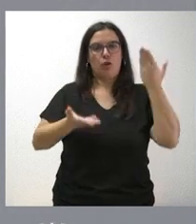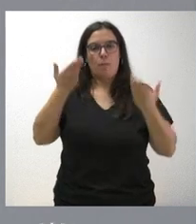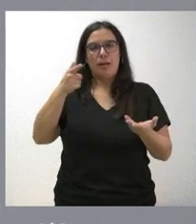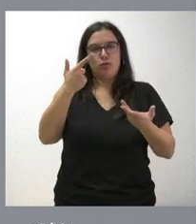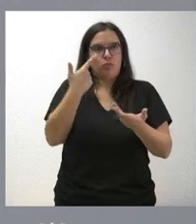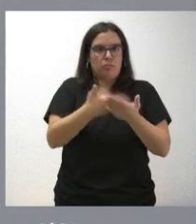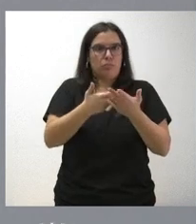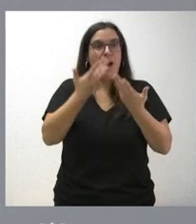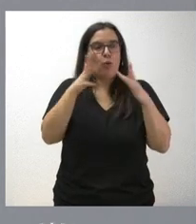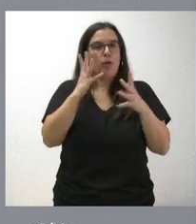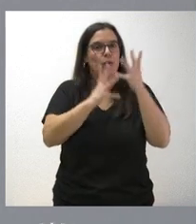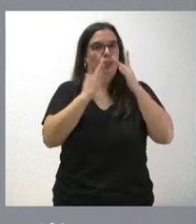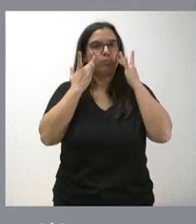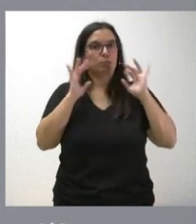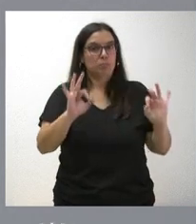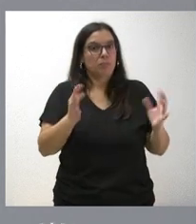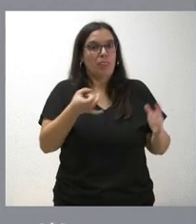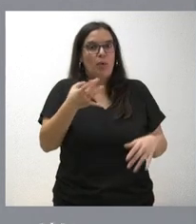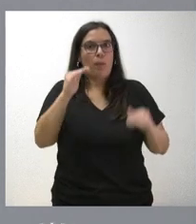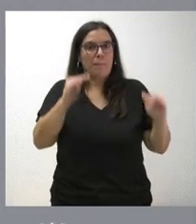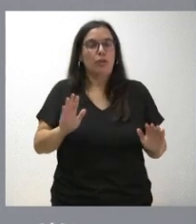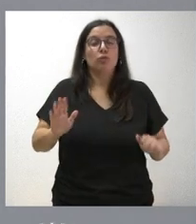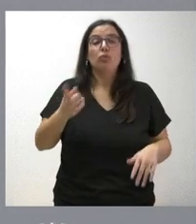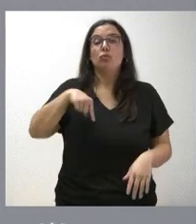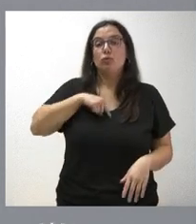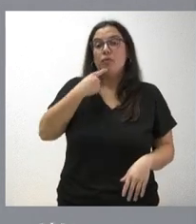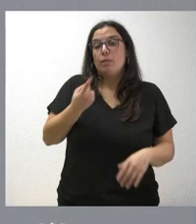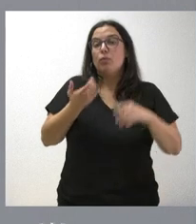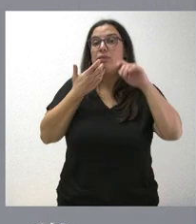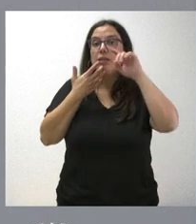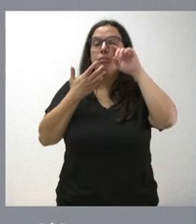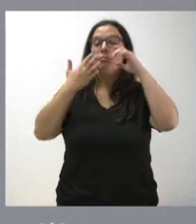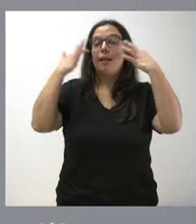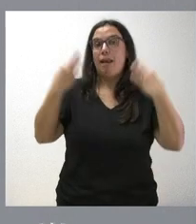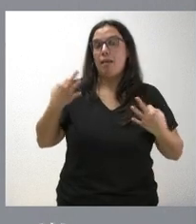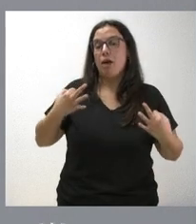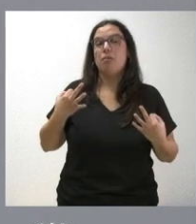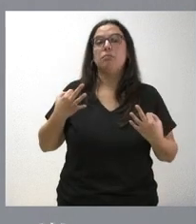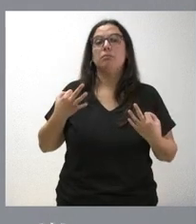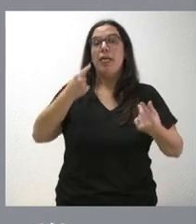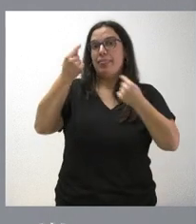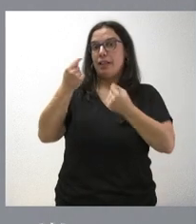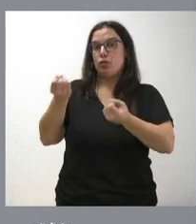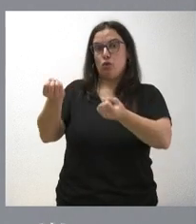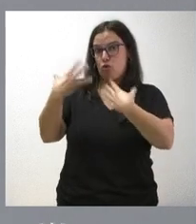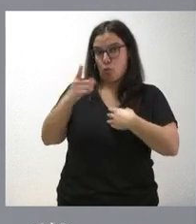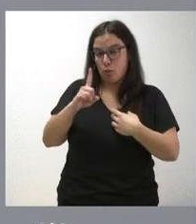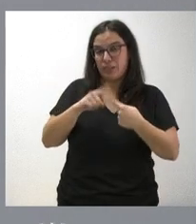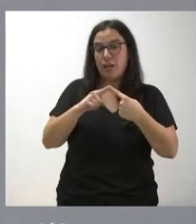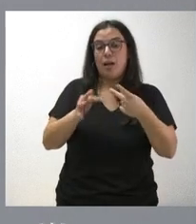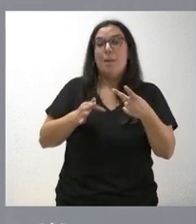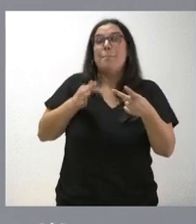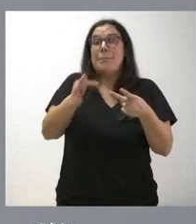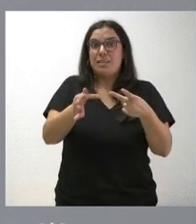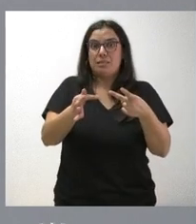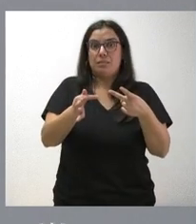más saneadas qué decimos ahora nosotros que si a la realidad de que no se nos han dado algunos datos se nos han incluido nuevas